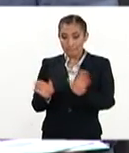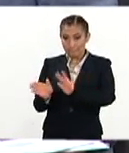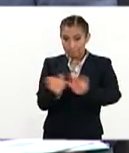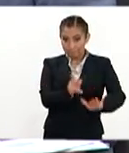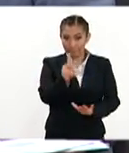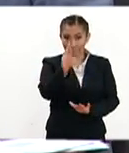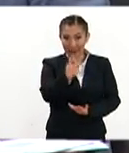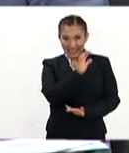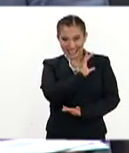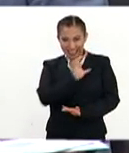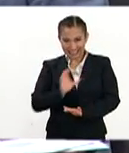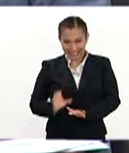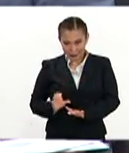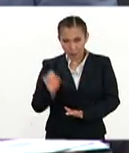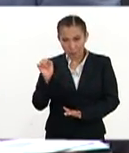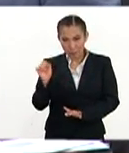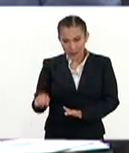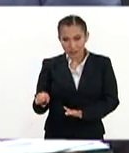precandidato